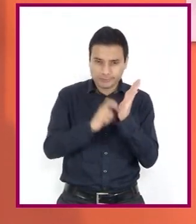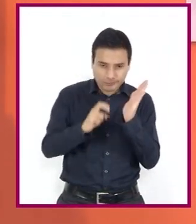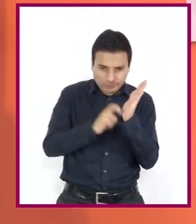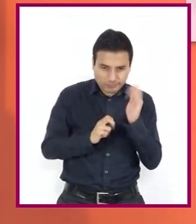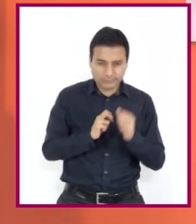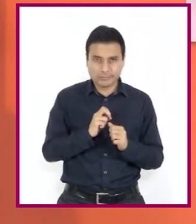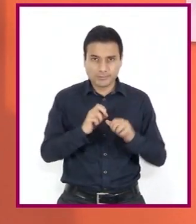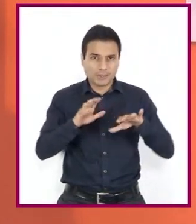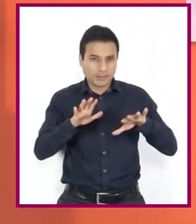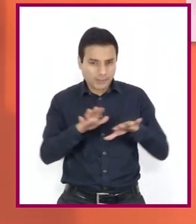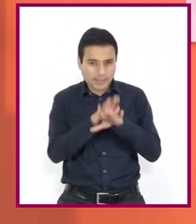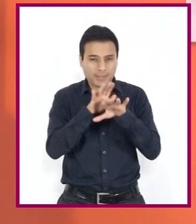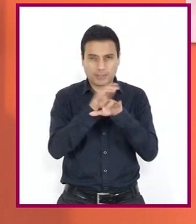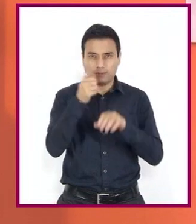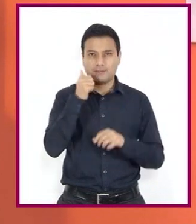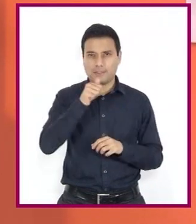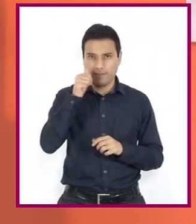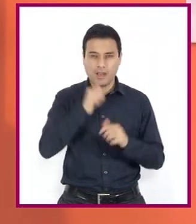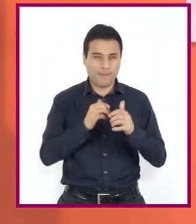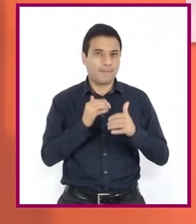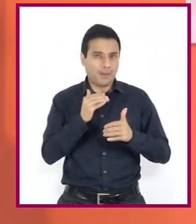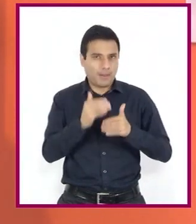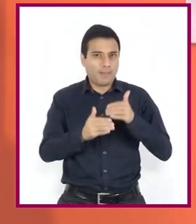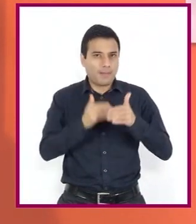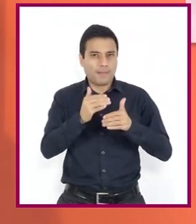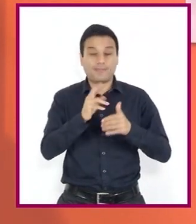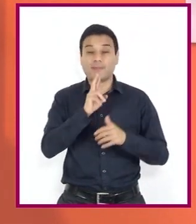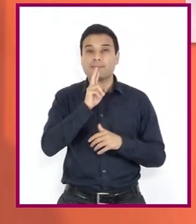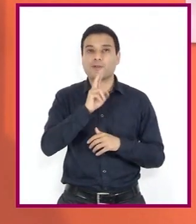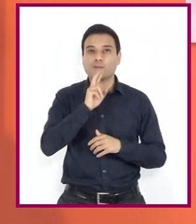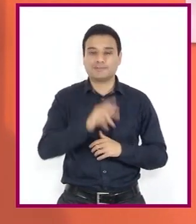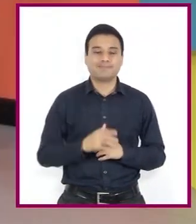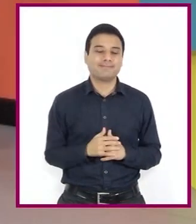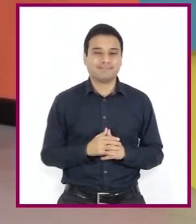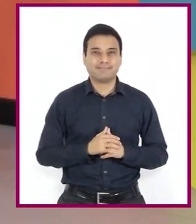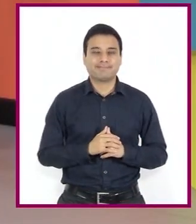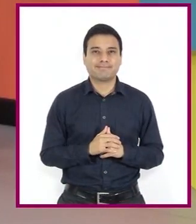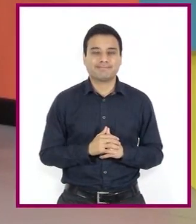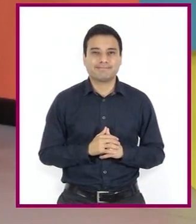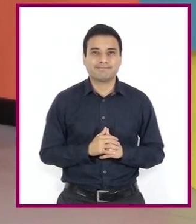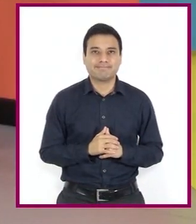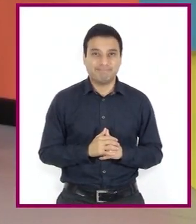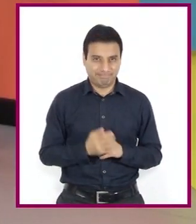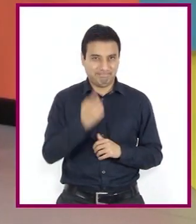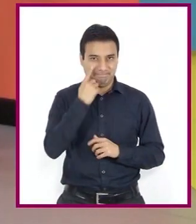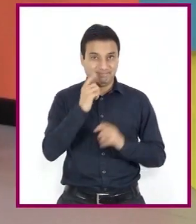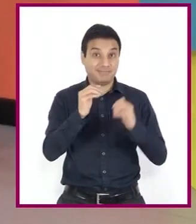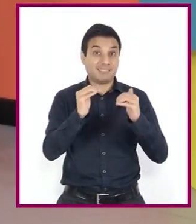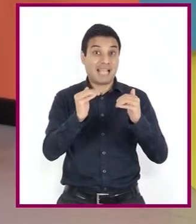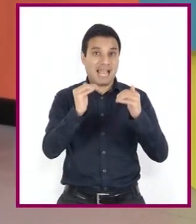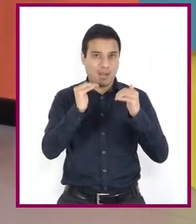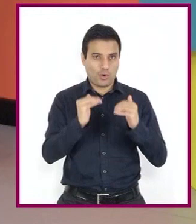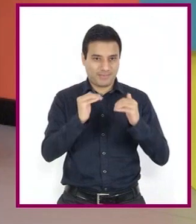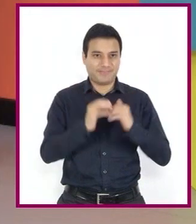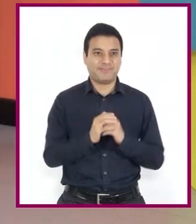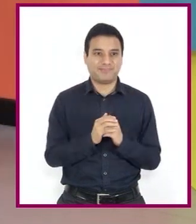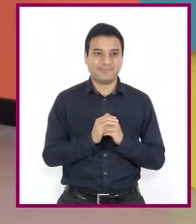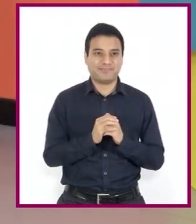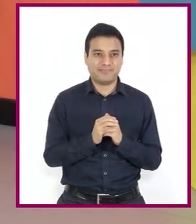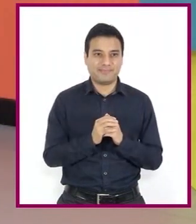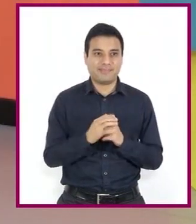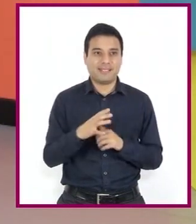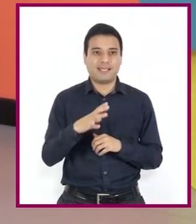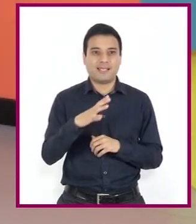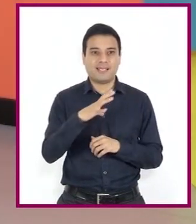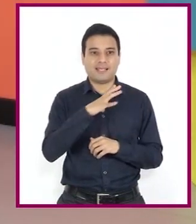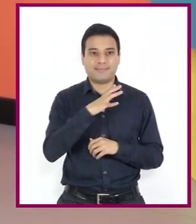sus conocimientos en la medida que se reúnen nuevas evidencias. Ahora veamos este cuadro. Es